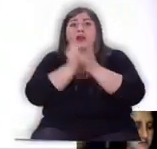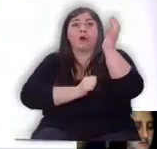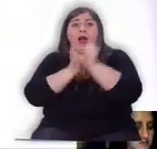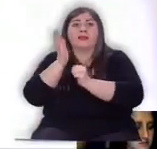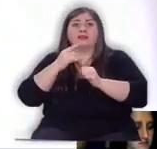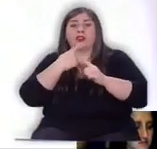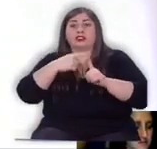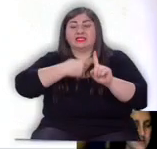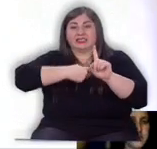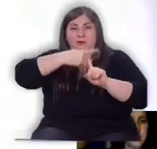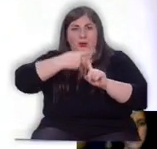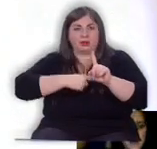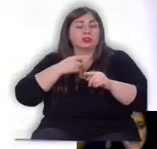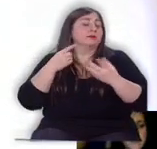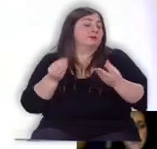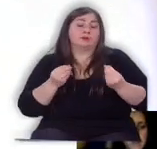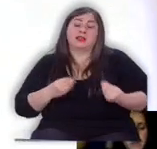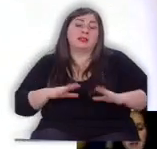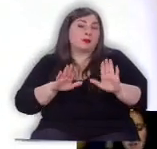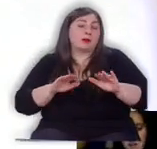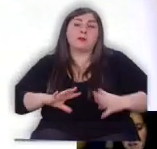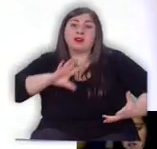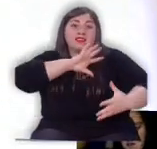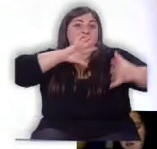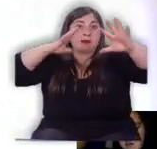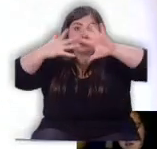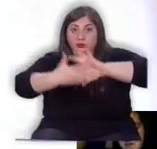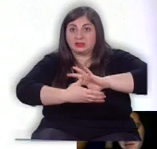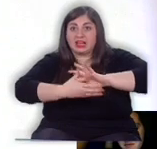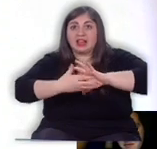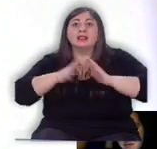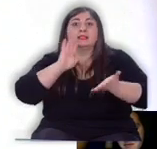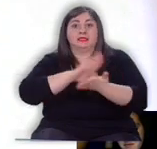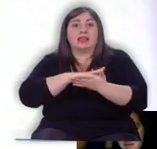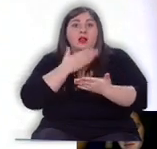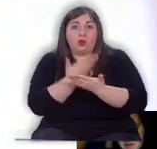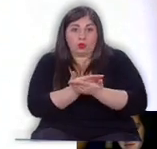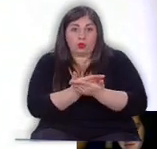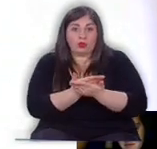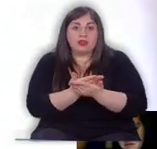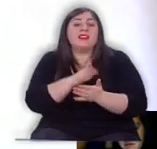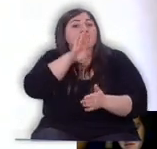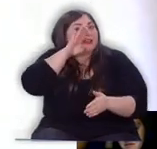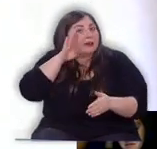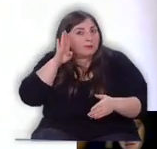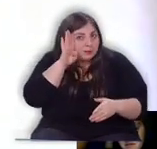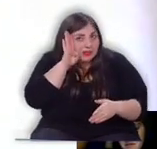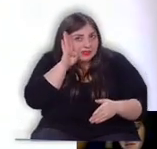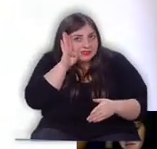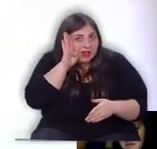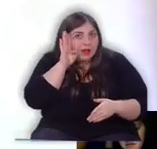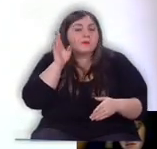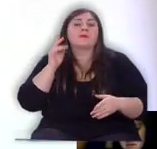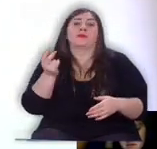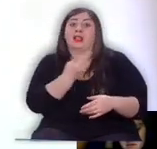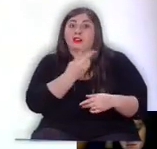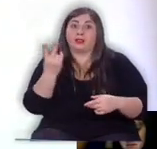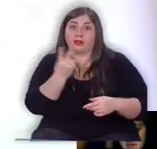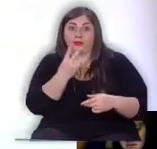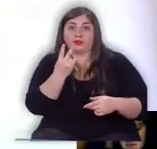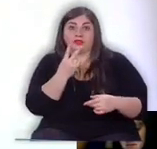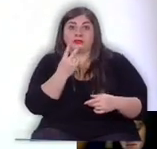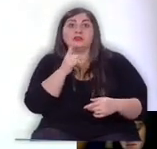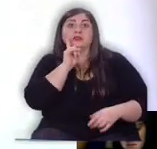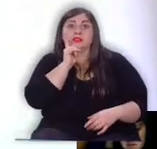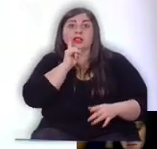ocurriendo a nivel mundial, en el sentido de que tanto salud y limpieza, las categorías de salud y de limpieza, son las